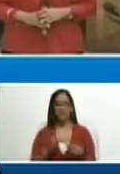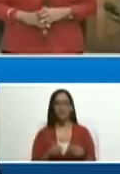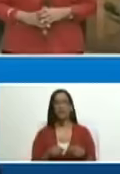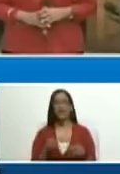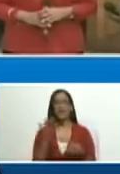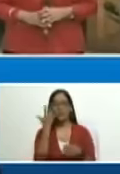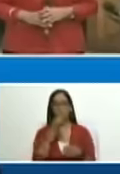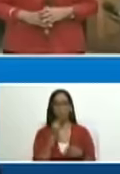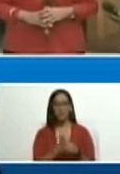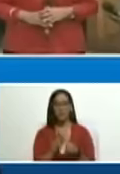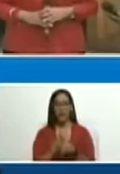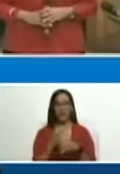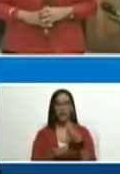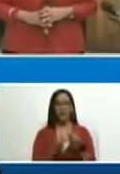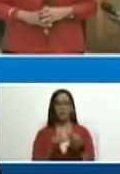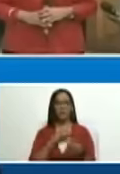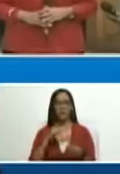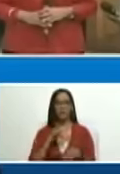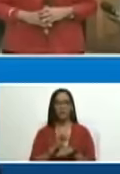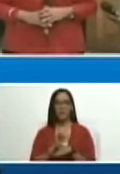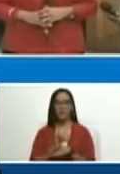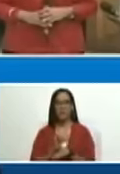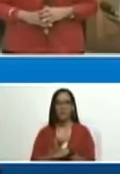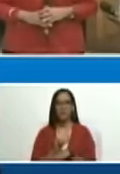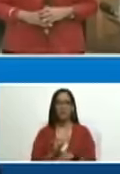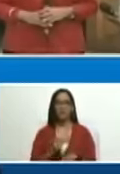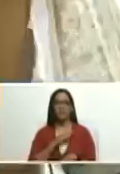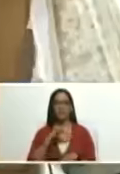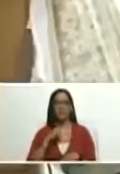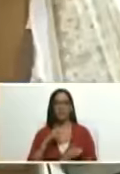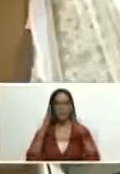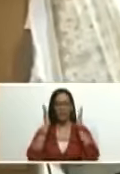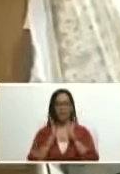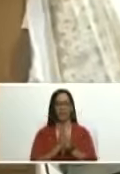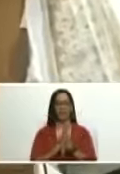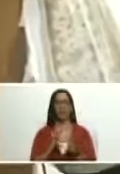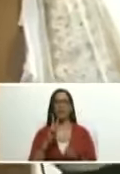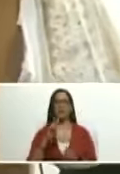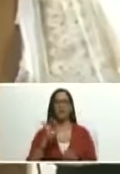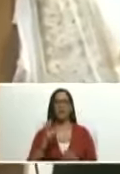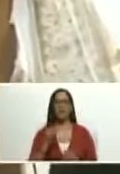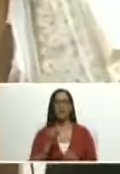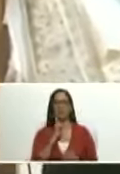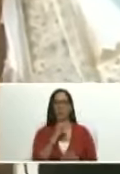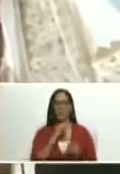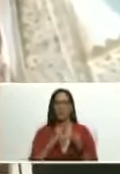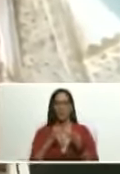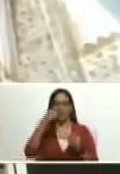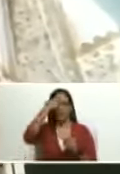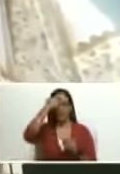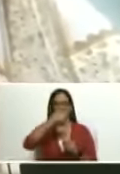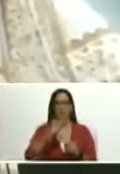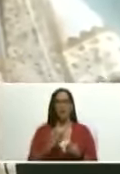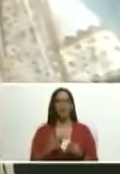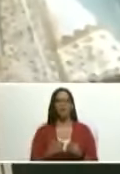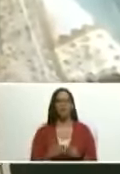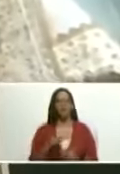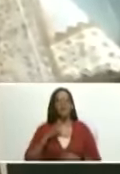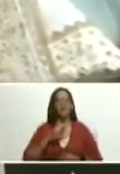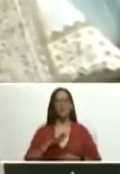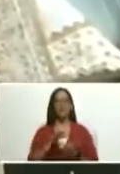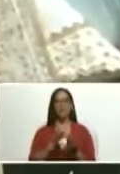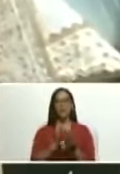que han realizado acá en nuestra Basílica Menor de nuestra Virgen del Valle. En nombre de todo este pueblo bondadoso del estado y del Estado Nueva